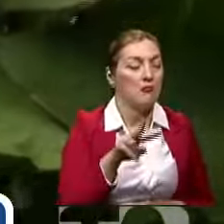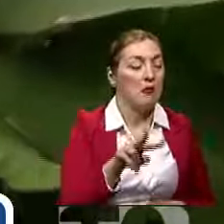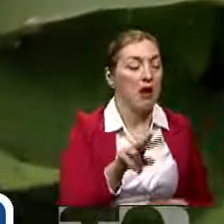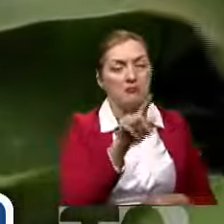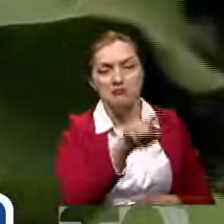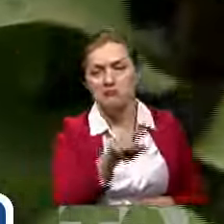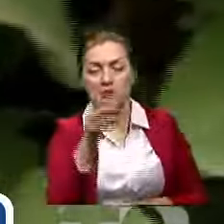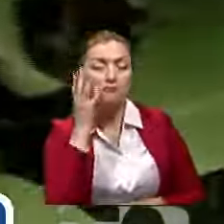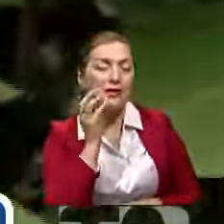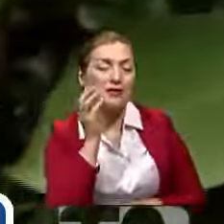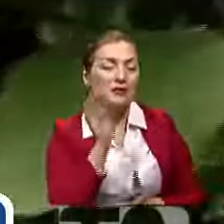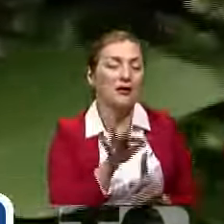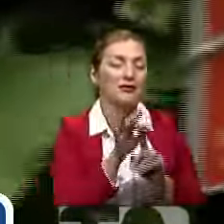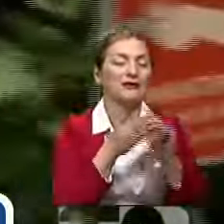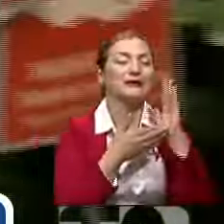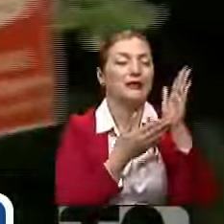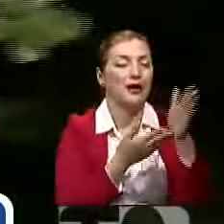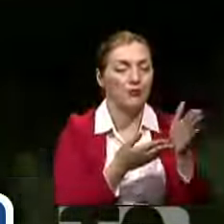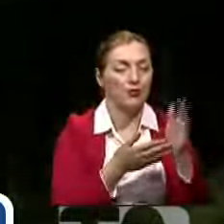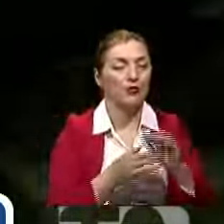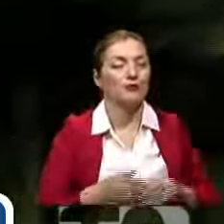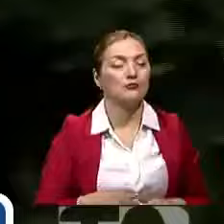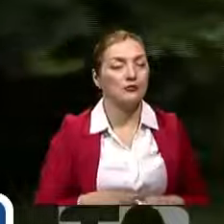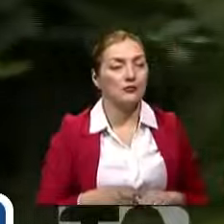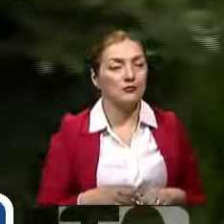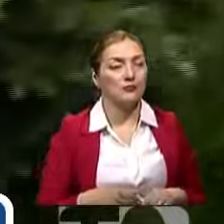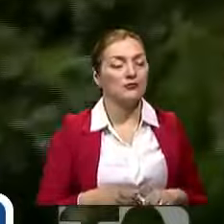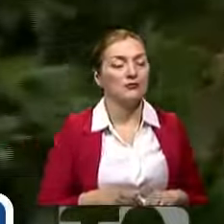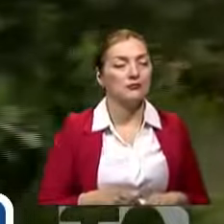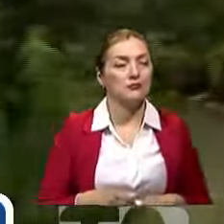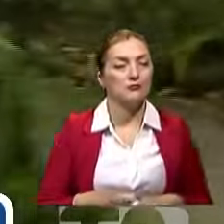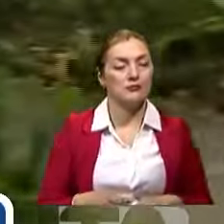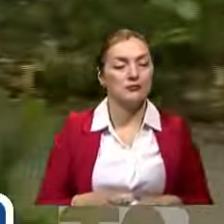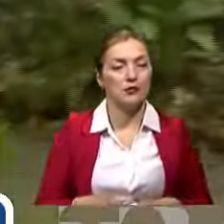haber experiencias únicas. Por ejemplo, van a encontrarse